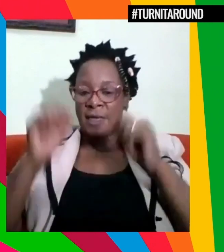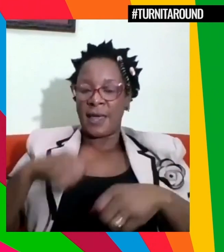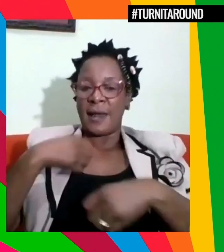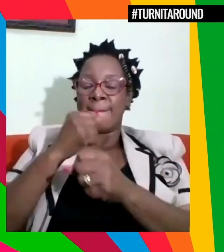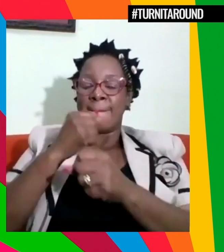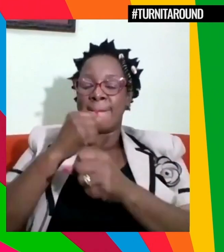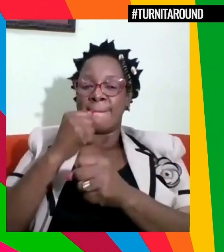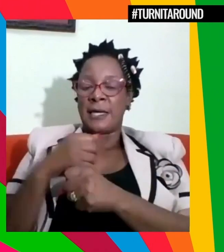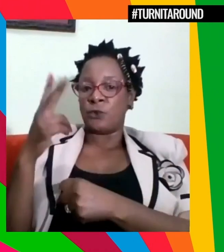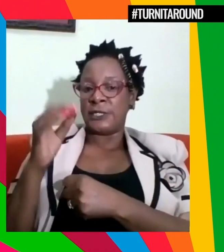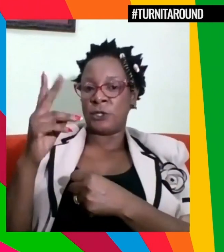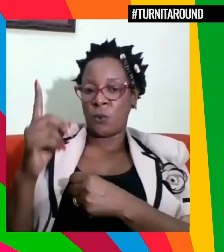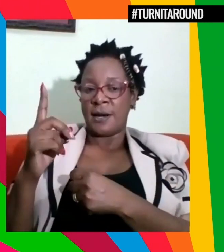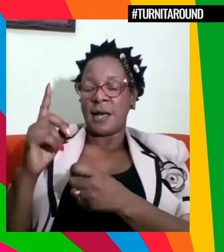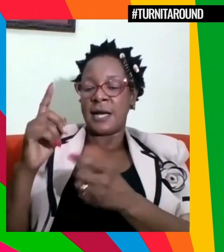inflexión